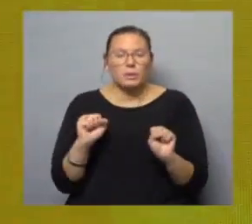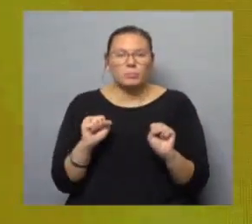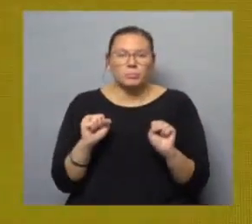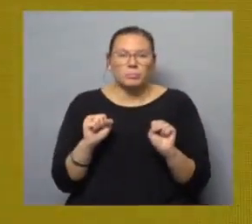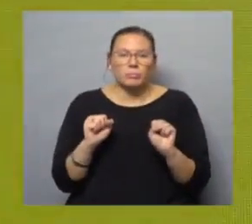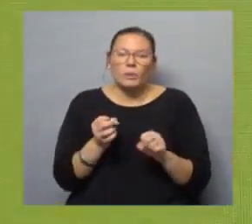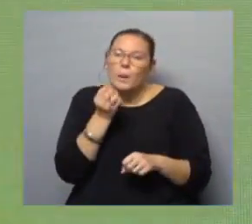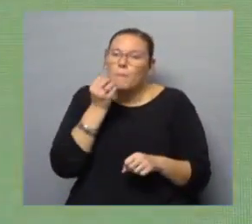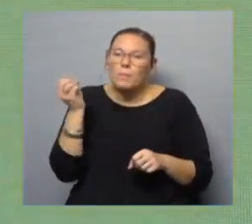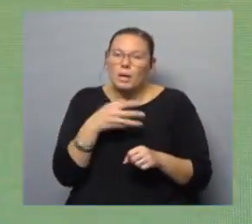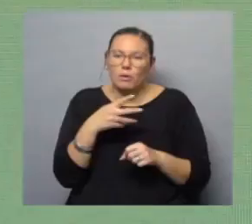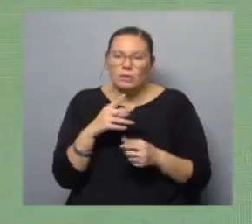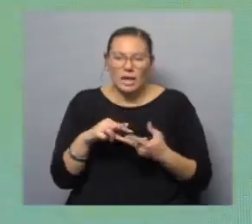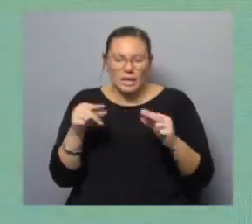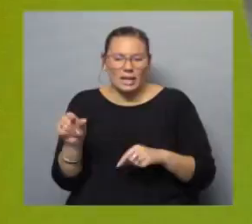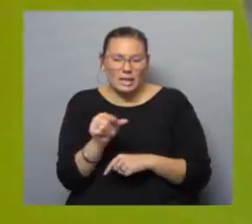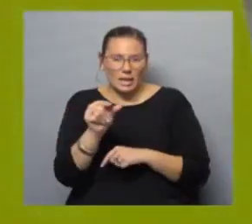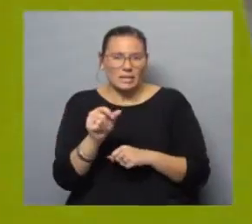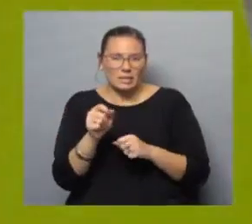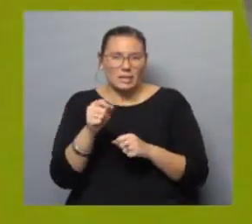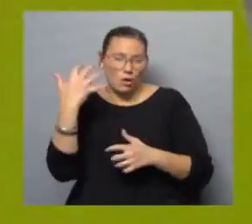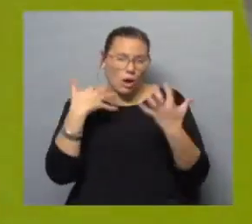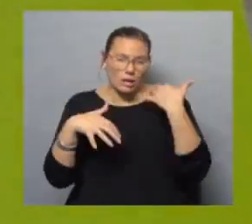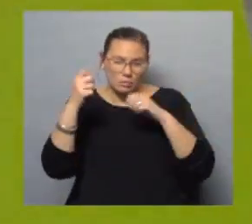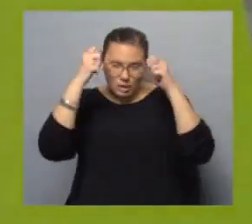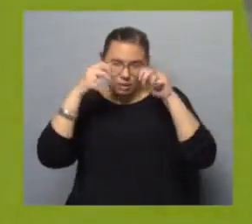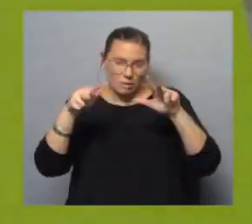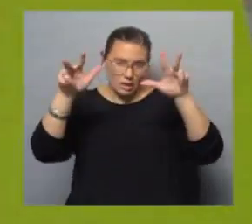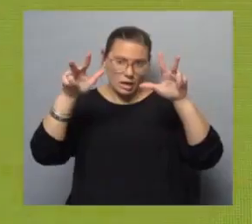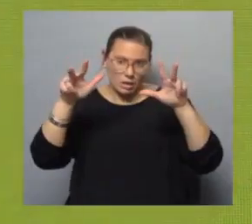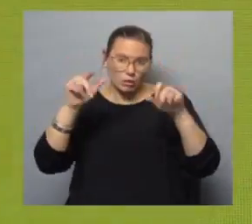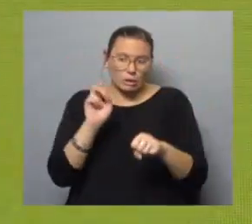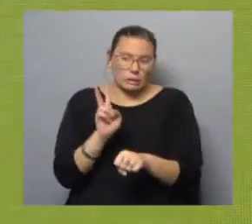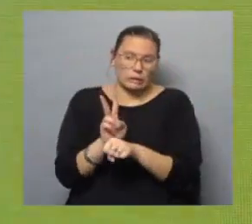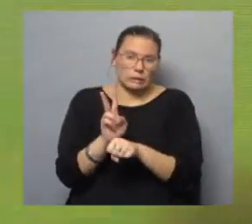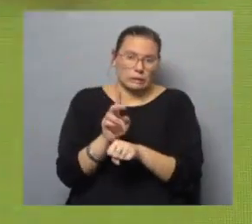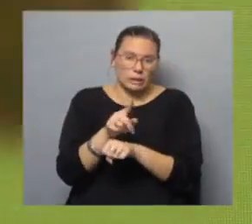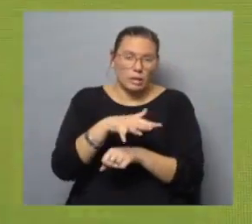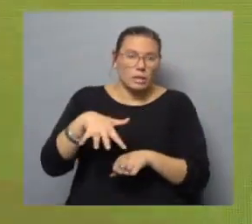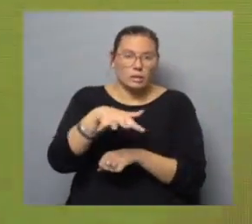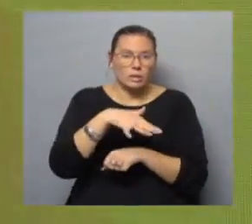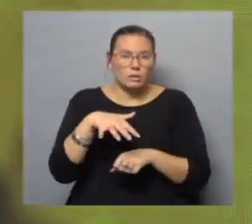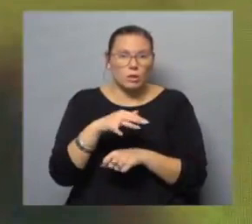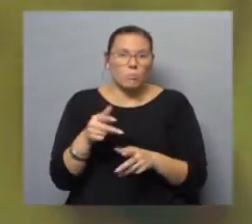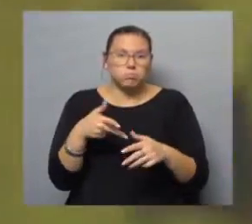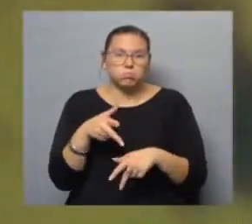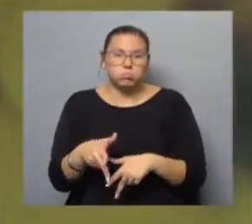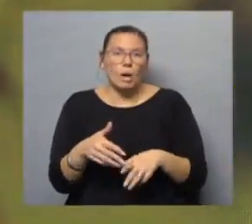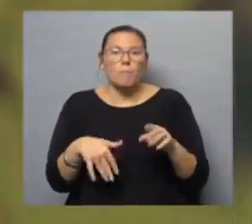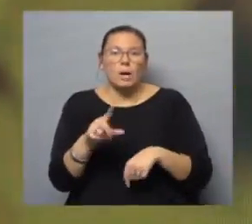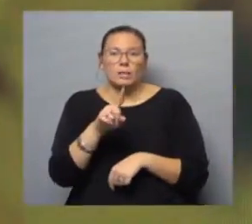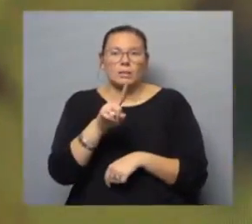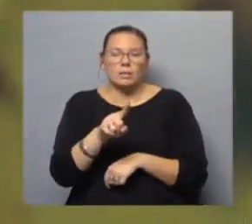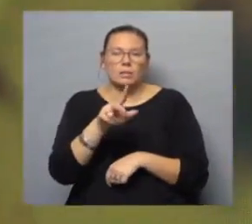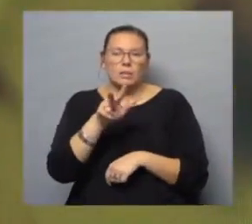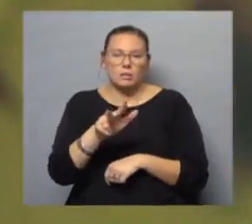manera mejorar la variabilidad genética de los venados de campo que están en cautiverio allí en la estación de cría, que hay alrededor más de